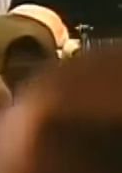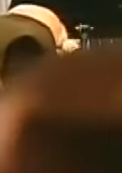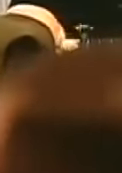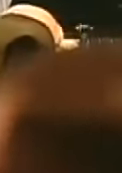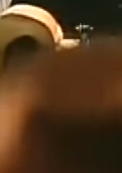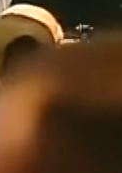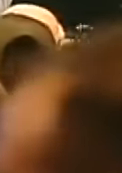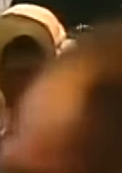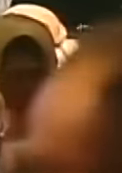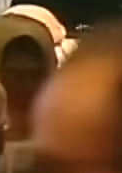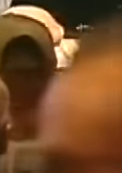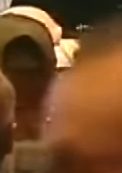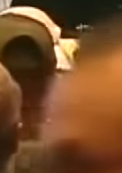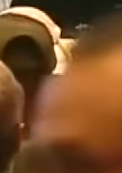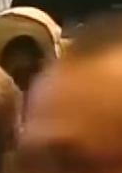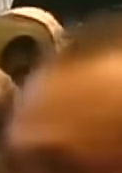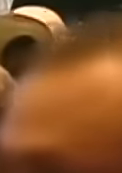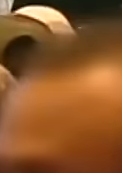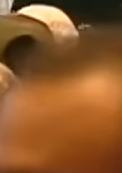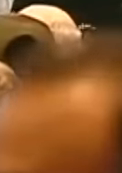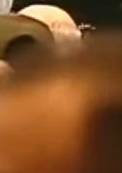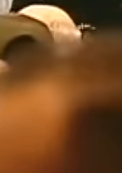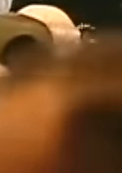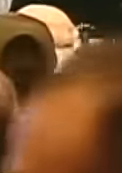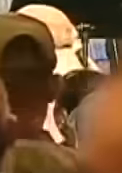Juancito Rodríguez, pero vamos a luchar.